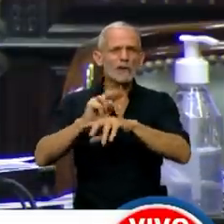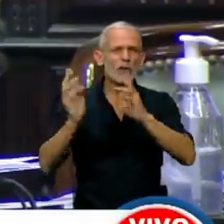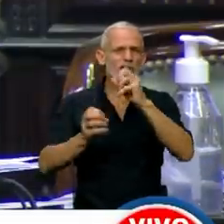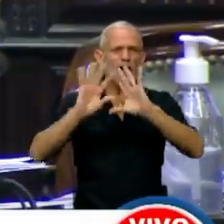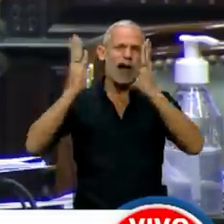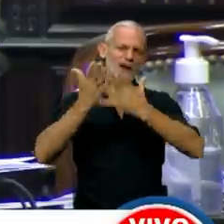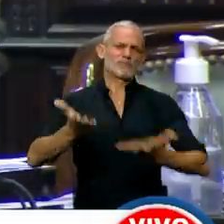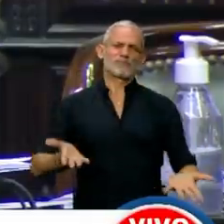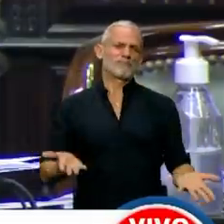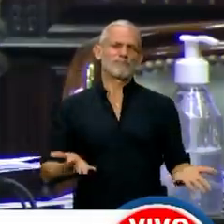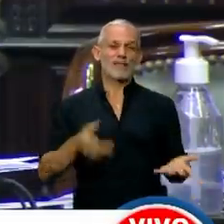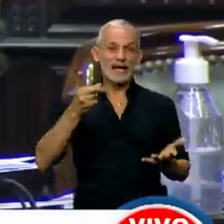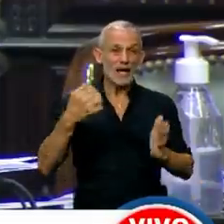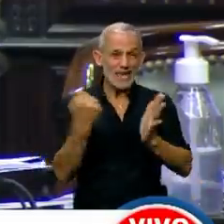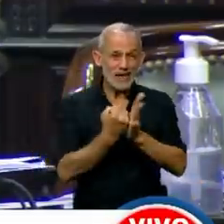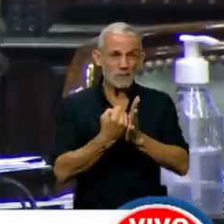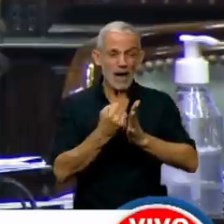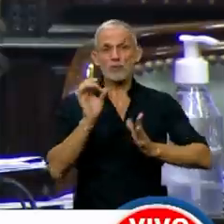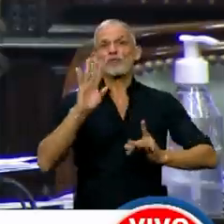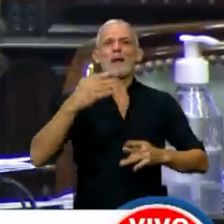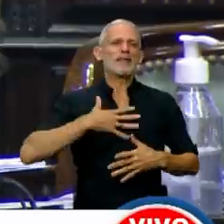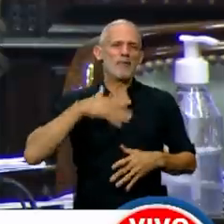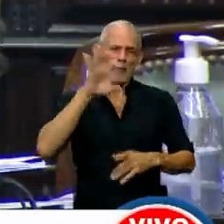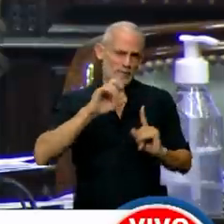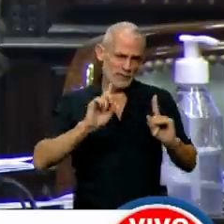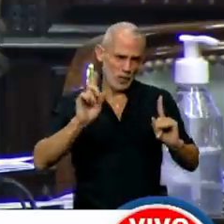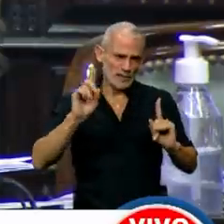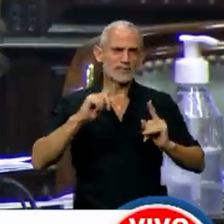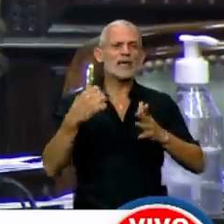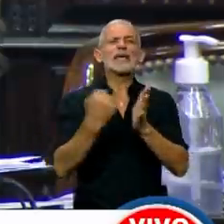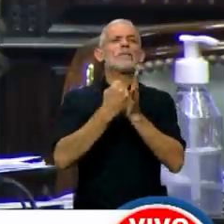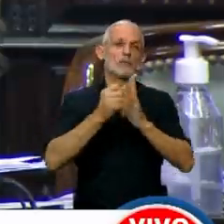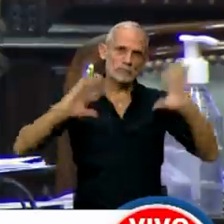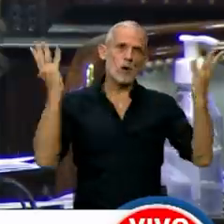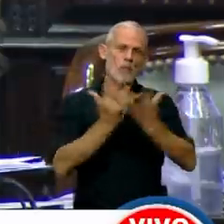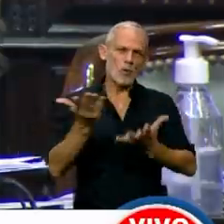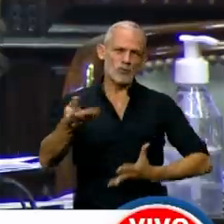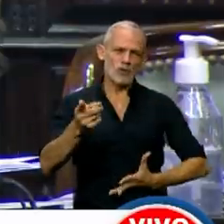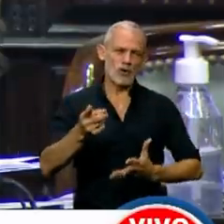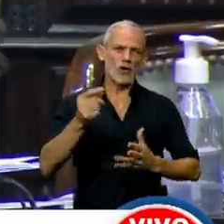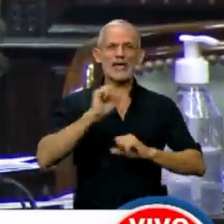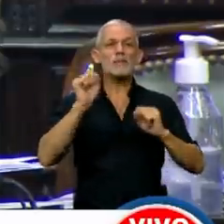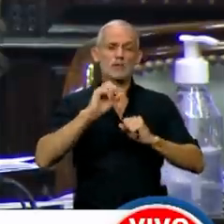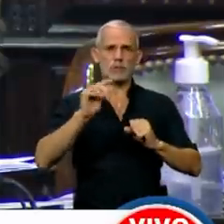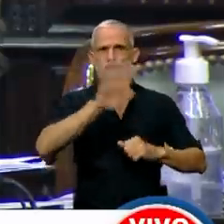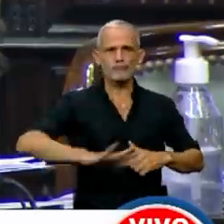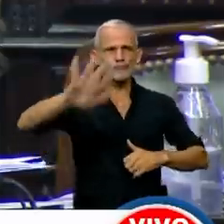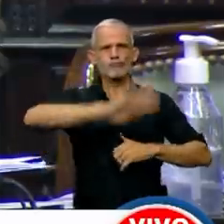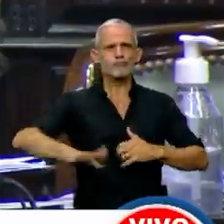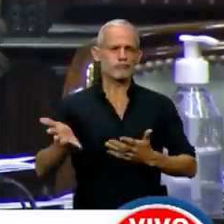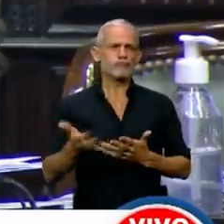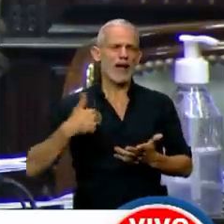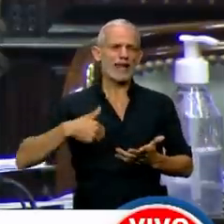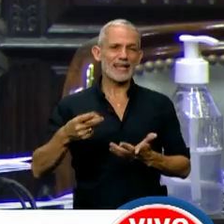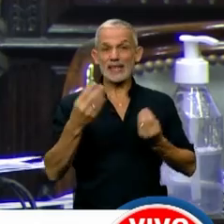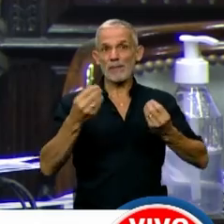y eso no es un impacto solo para mi provincia es un impacto para el mundo es un impacto para la región es un